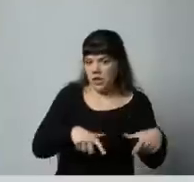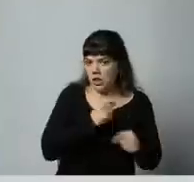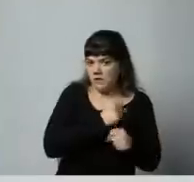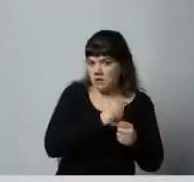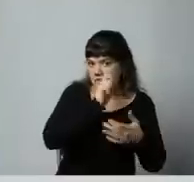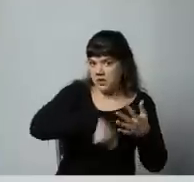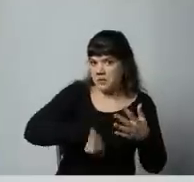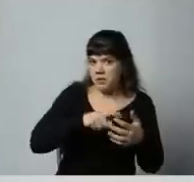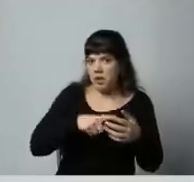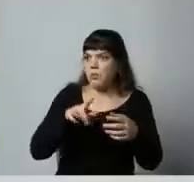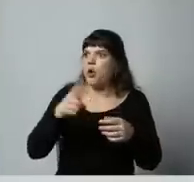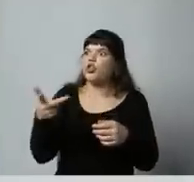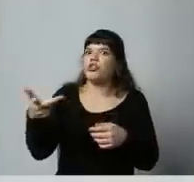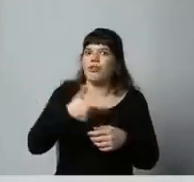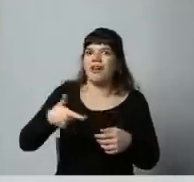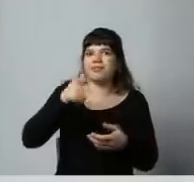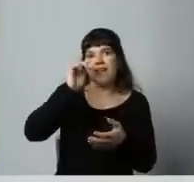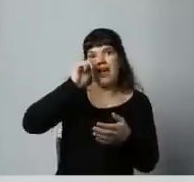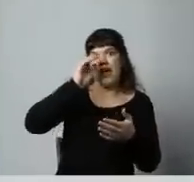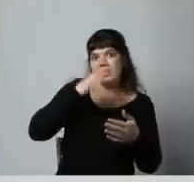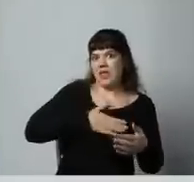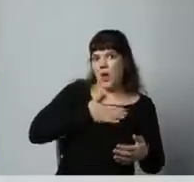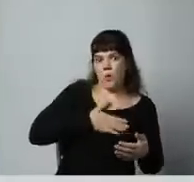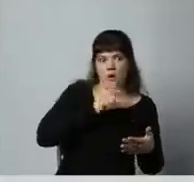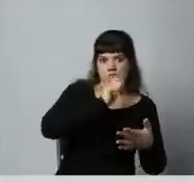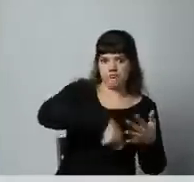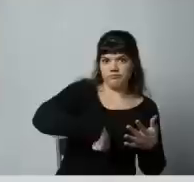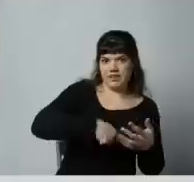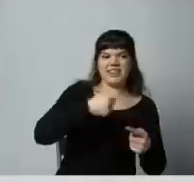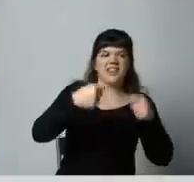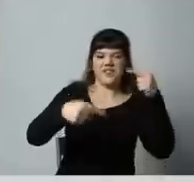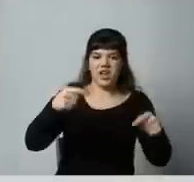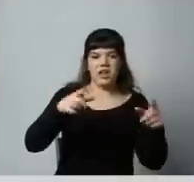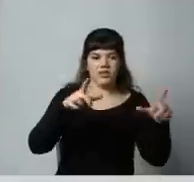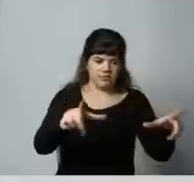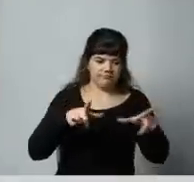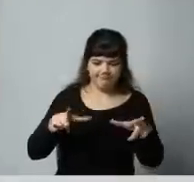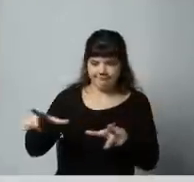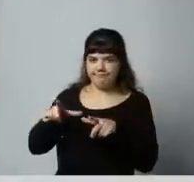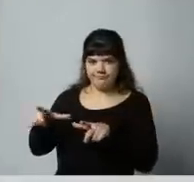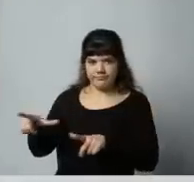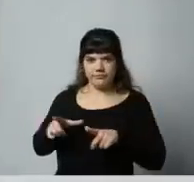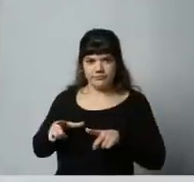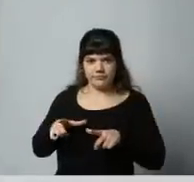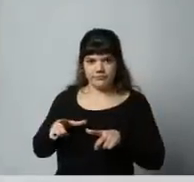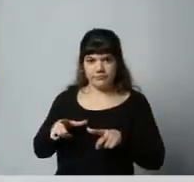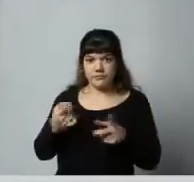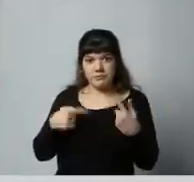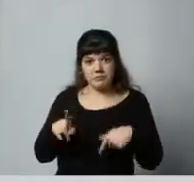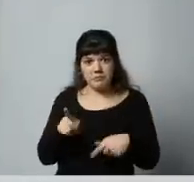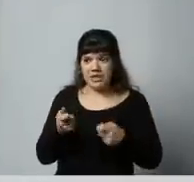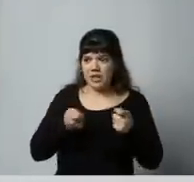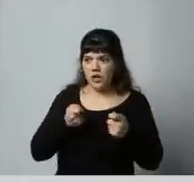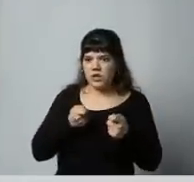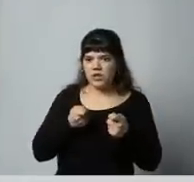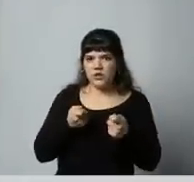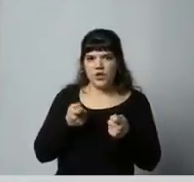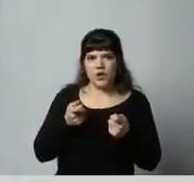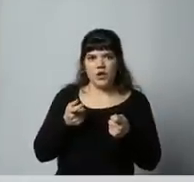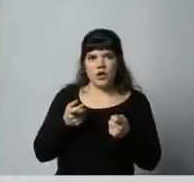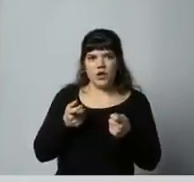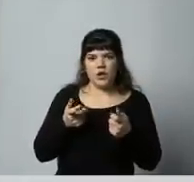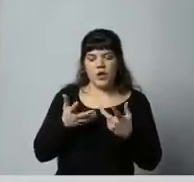acuerdan y hay un texto único aquí hay distintos textos lo que no puede superar una negociación digamos